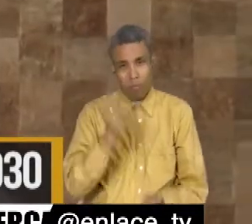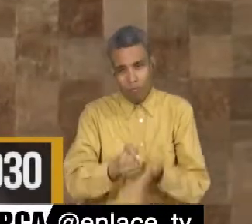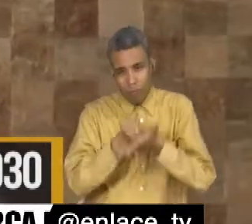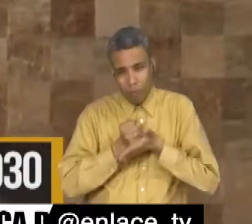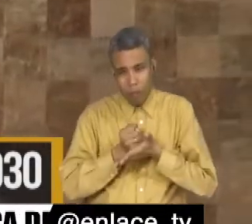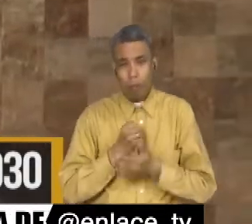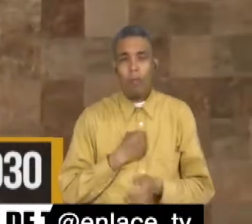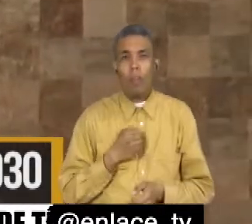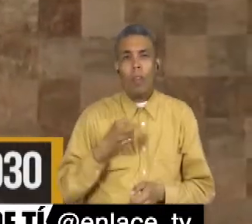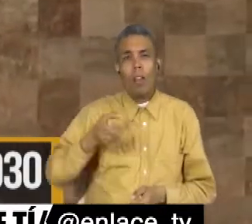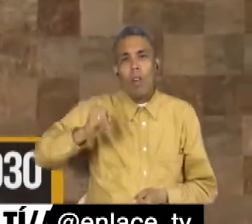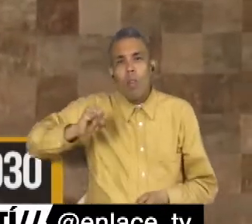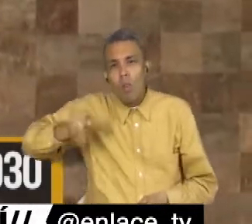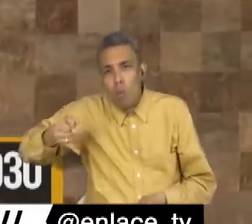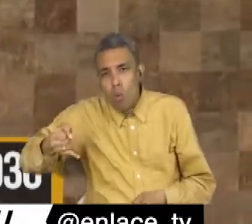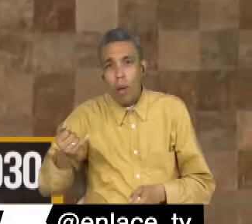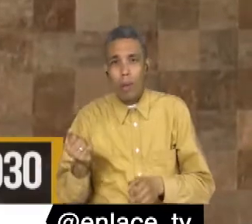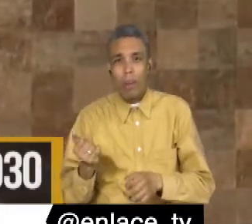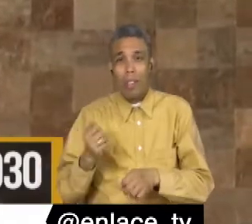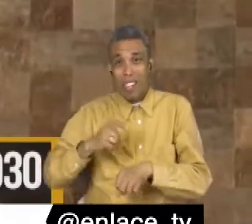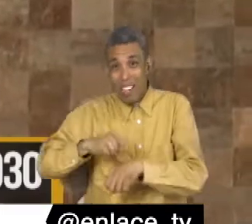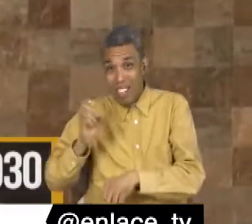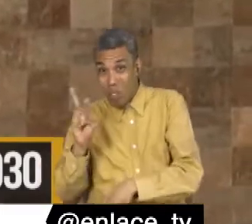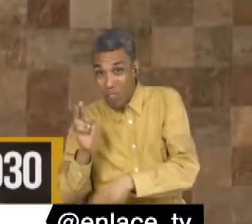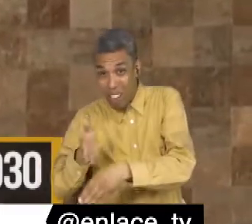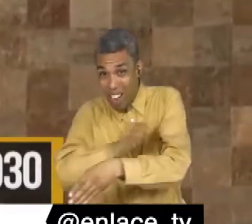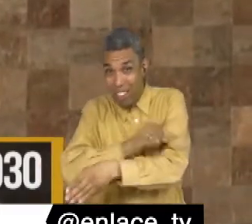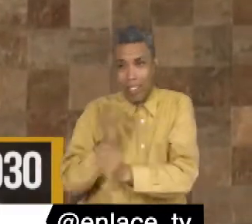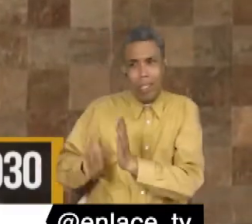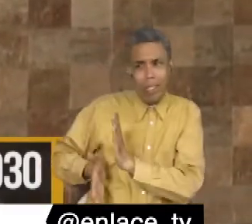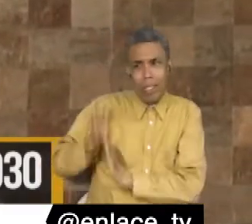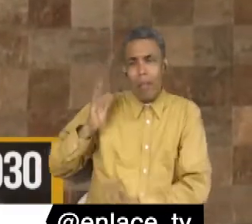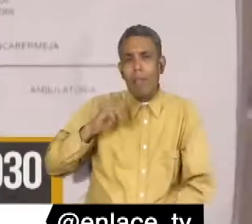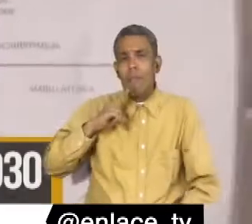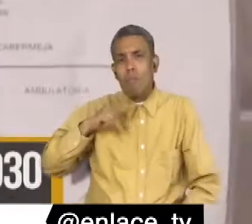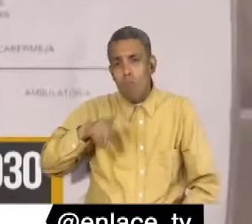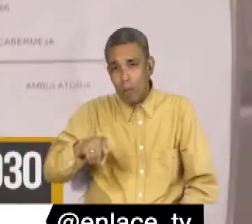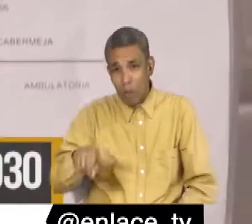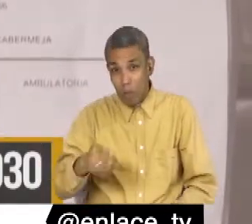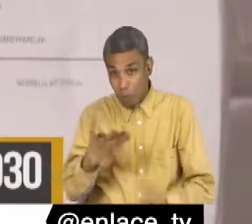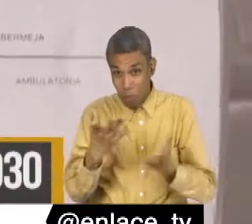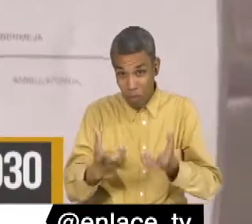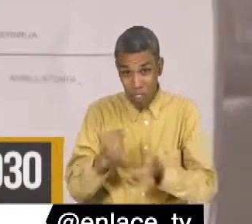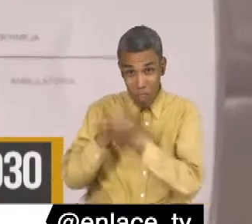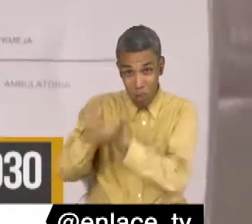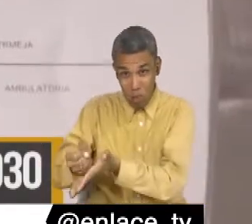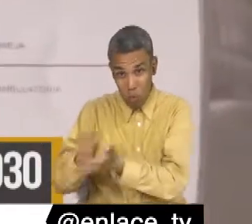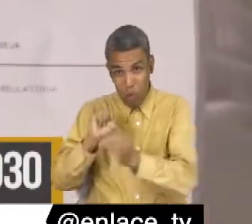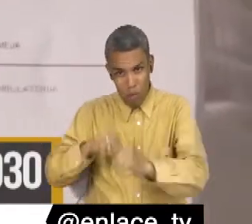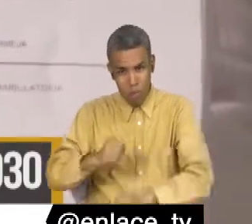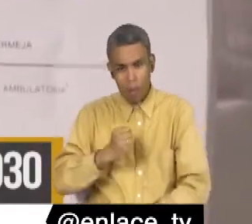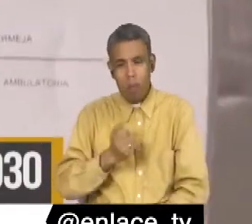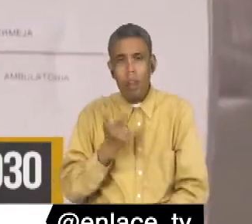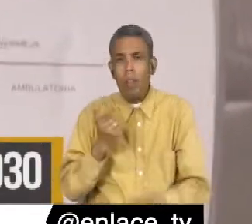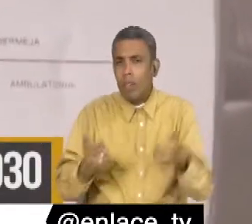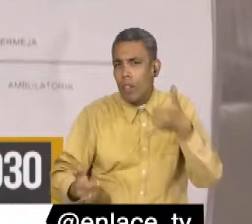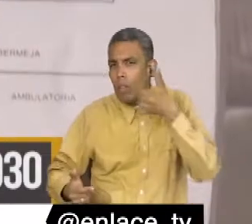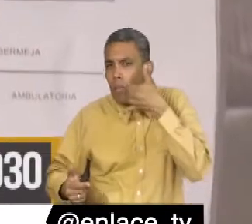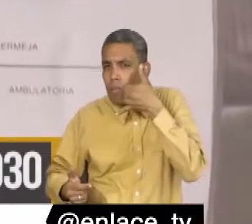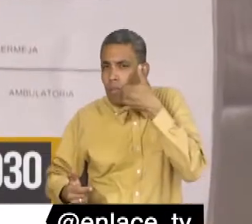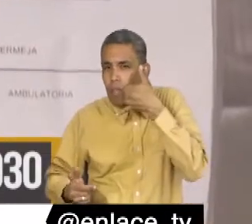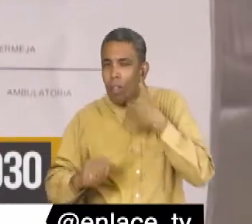cita se cumplirá este jueves antes del mediodía en la ciudad de Bucaramanga. Si quiere ayudar a este pequeño, puede llamar a los